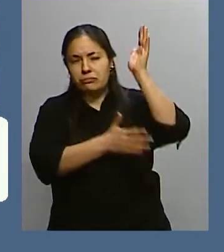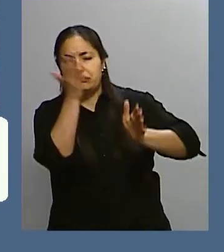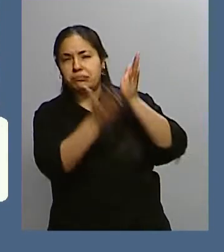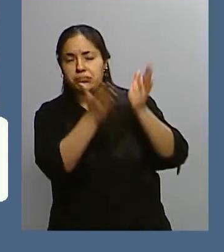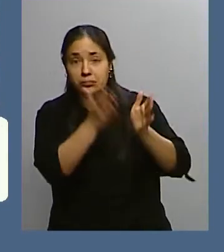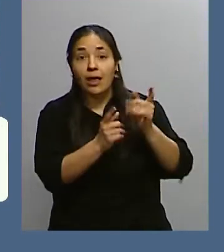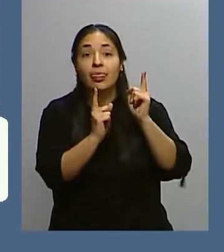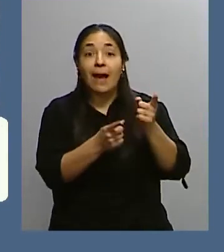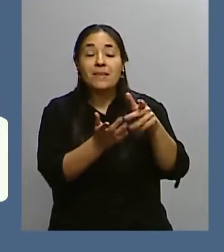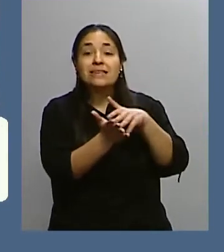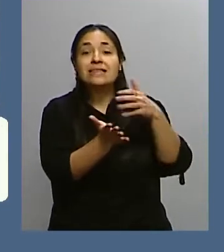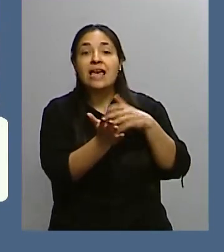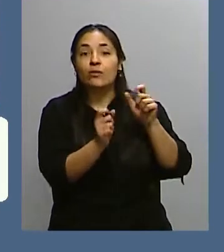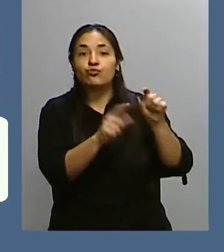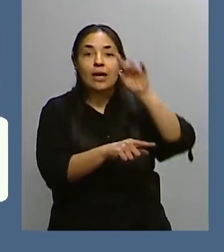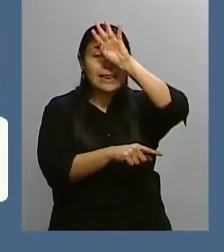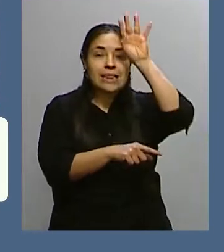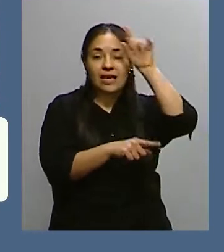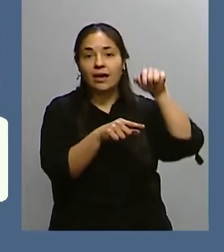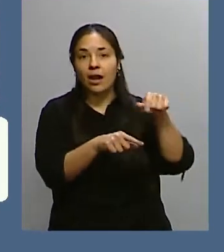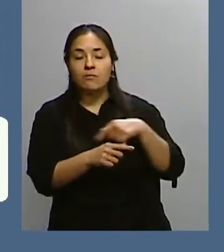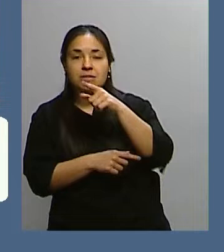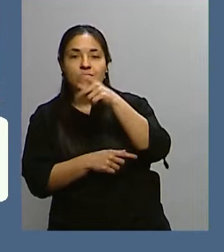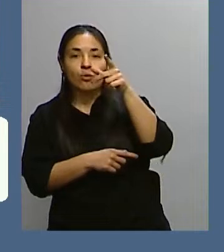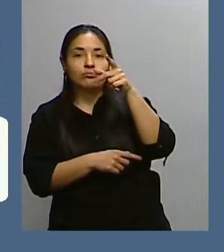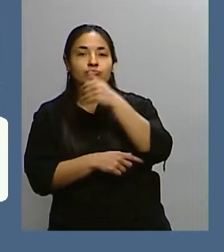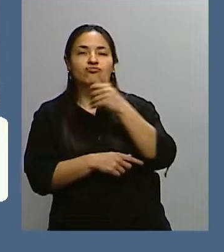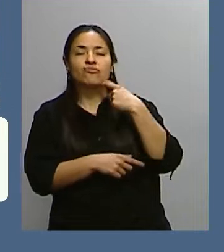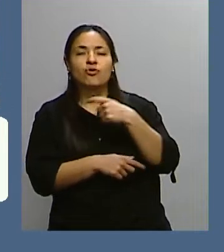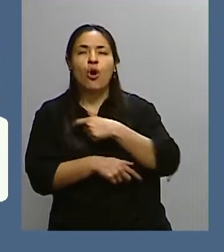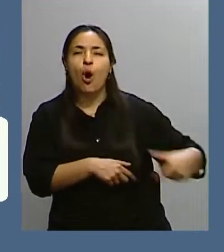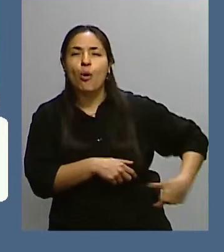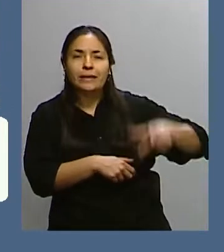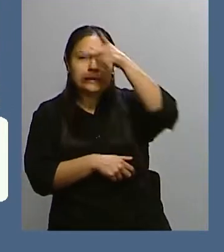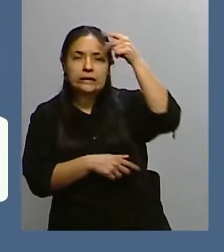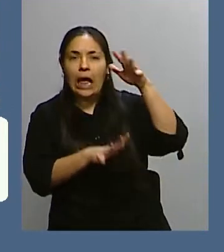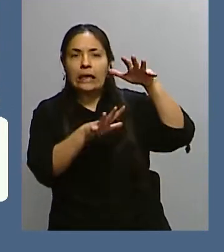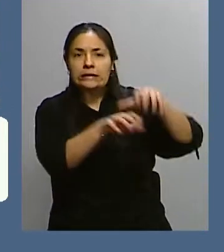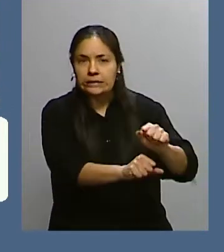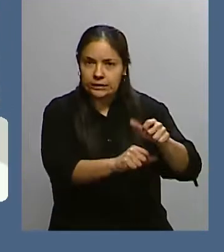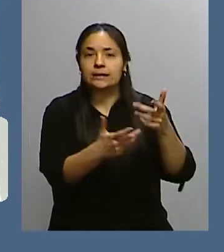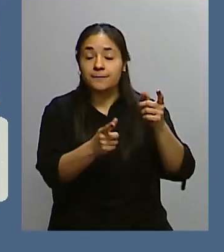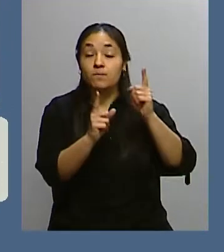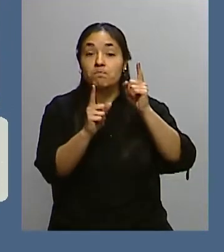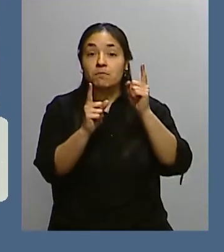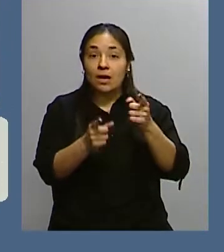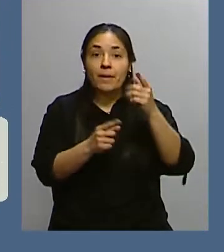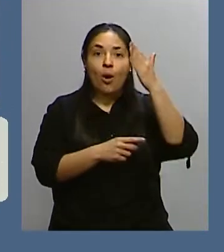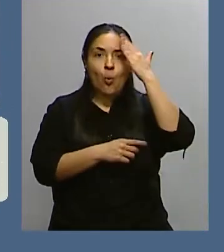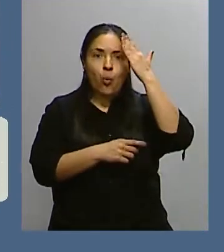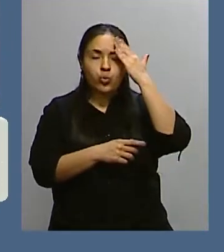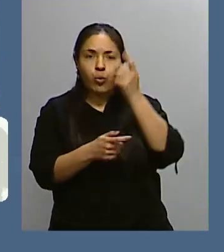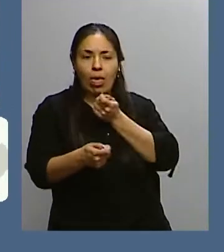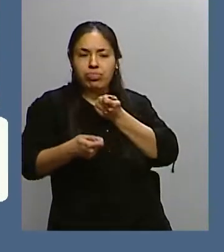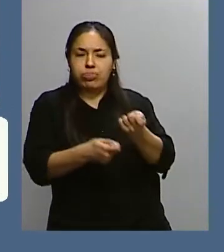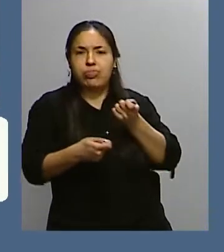desposesión de las tierras indígenas, por una política consistente de asimilación cultural forzada